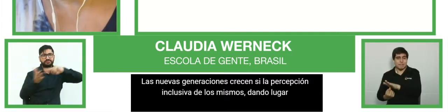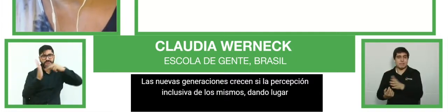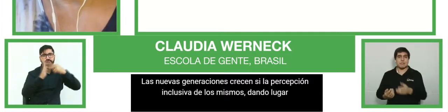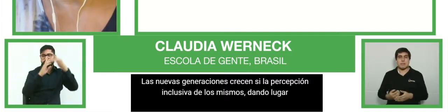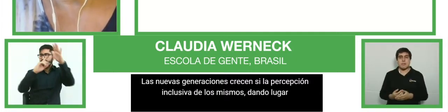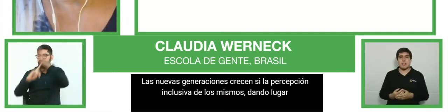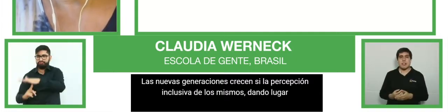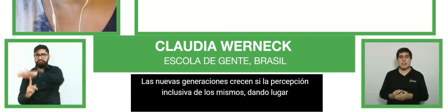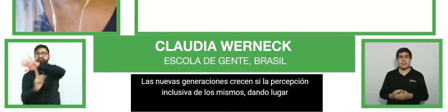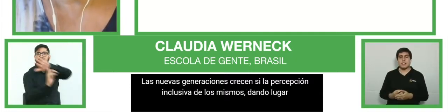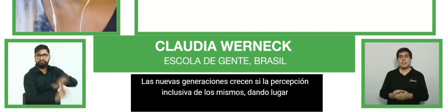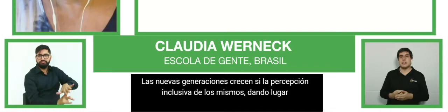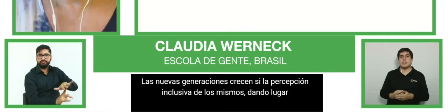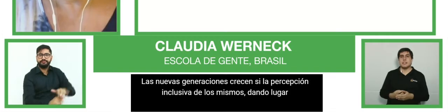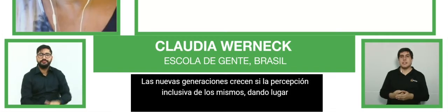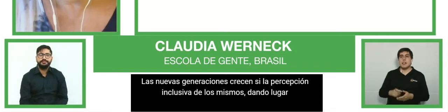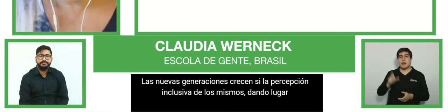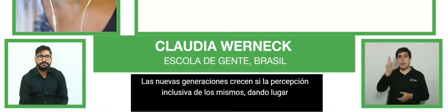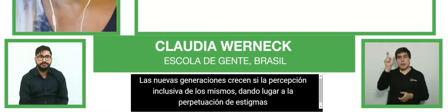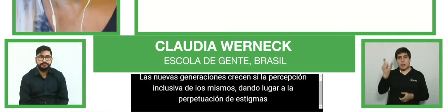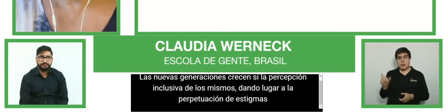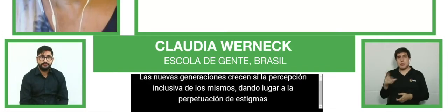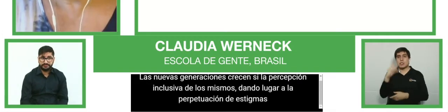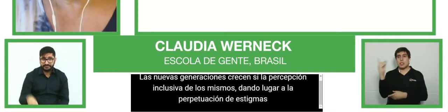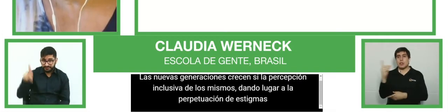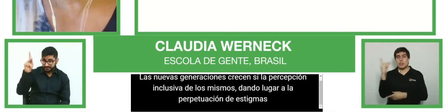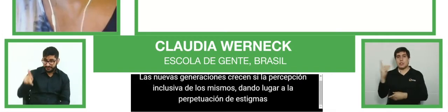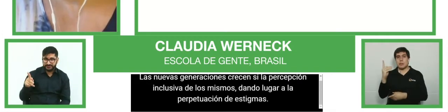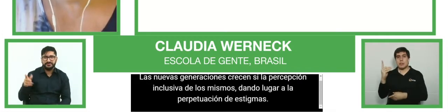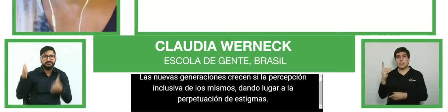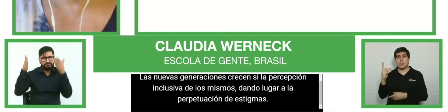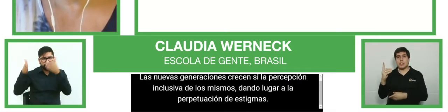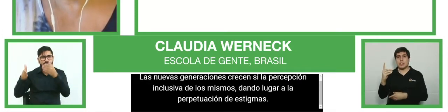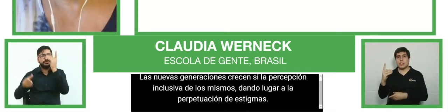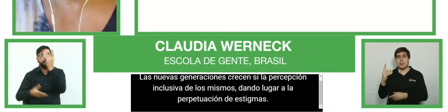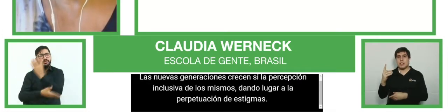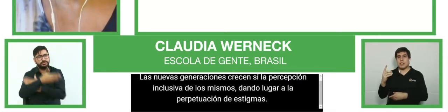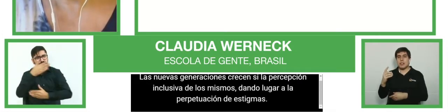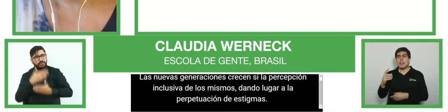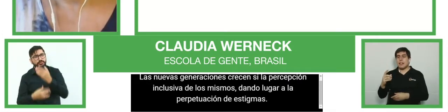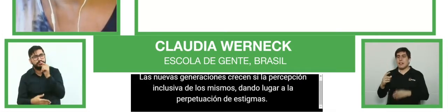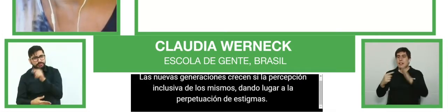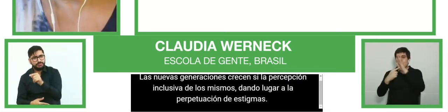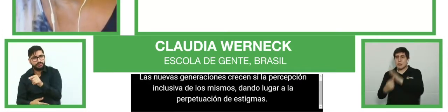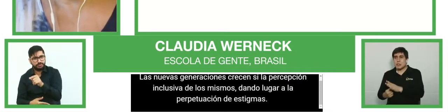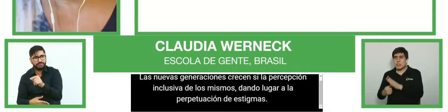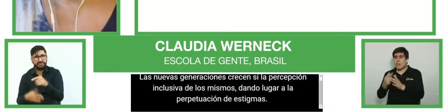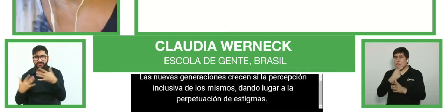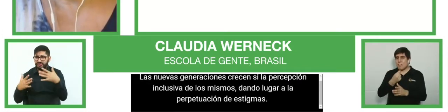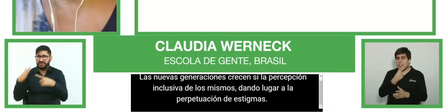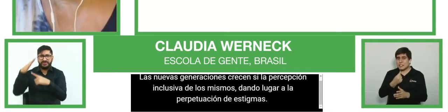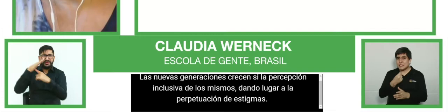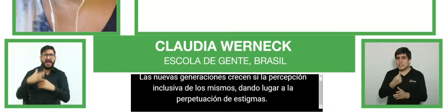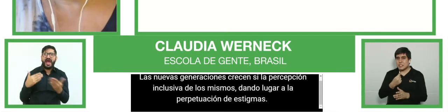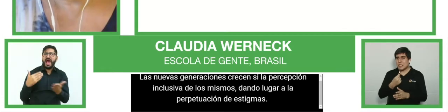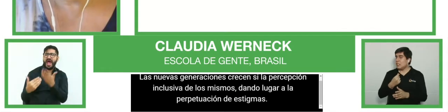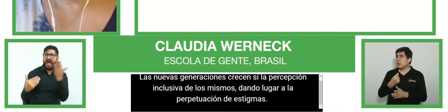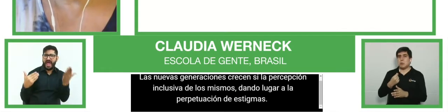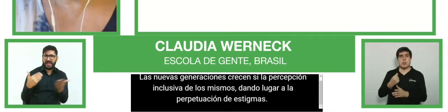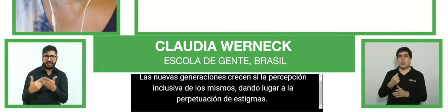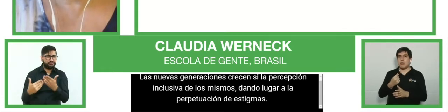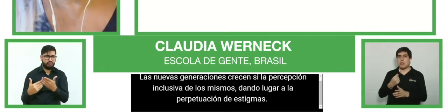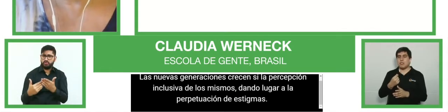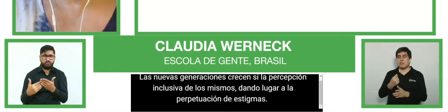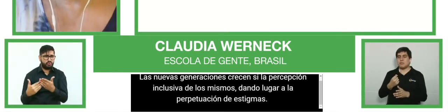personas con discapacidad. Ahora, ¿cuánto cuesta no discriminarlas? Es urgente expandir